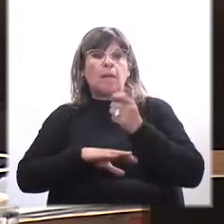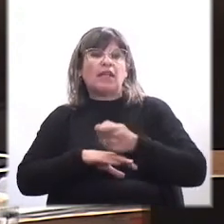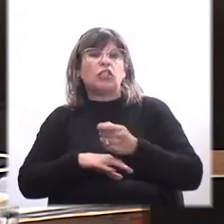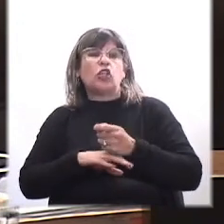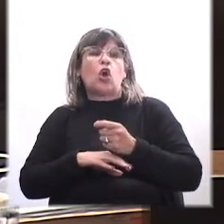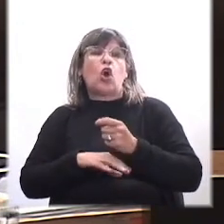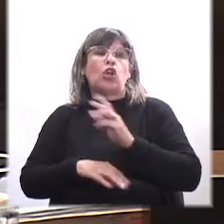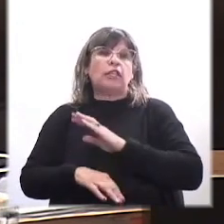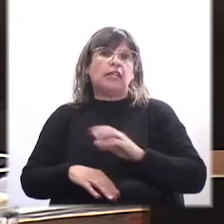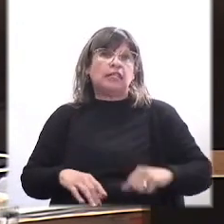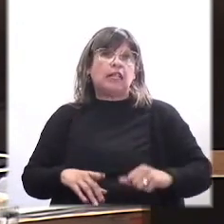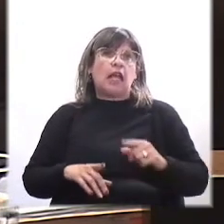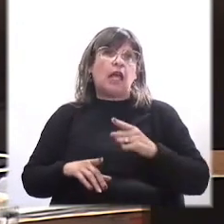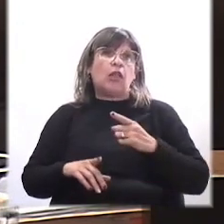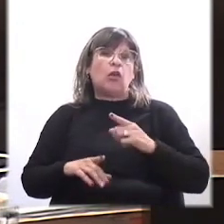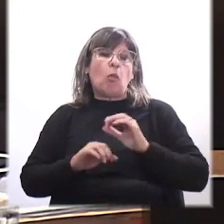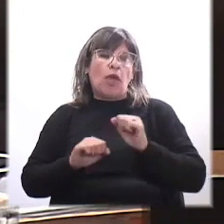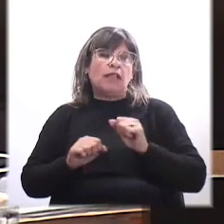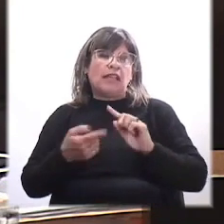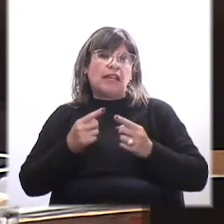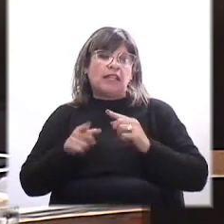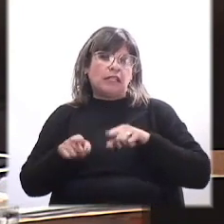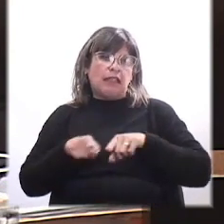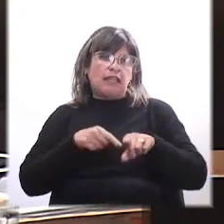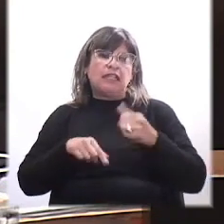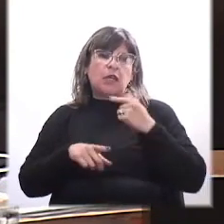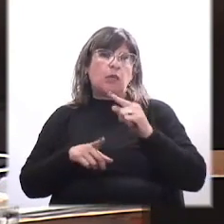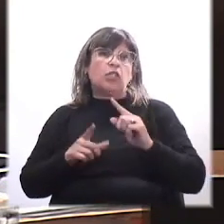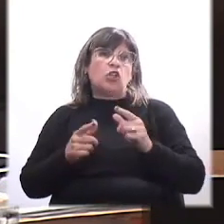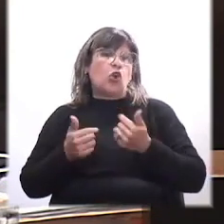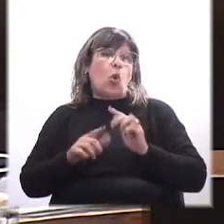pública, los directamente relacionados no tengan